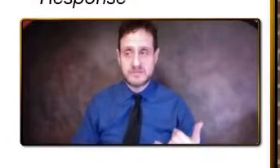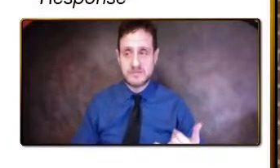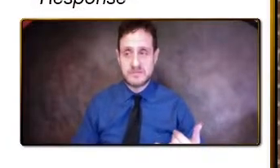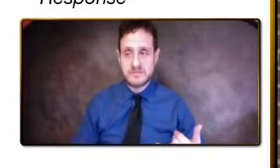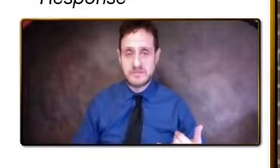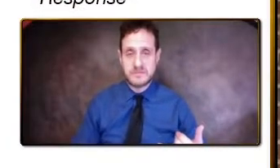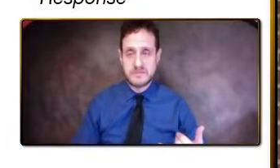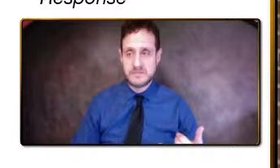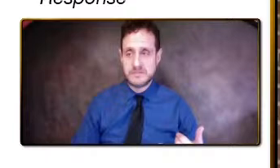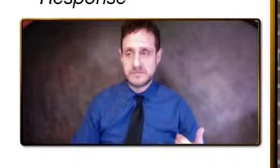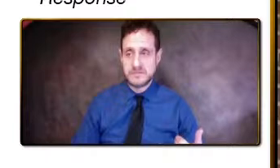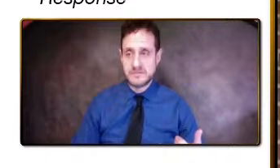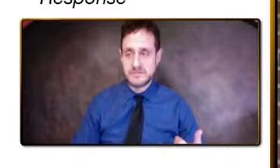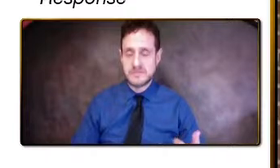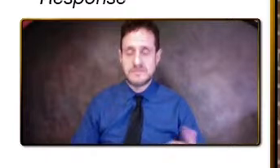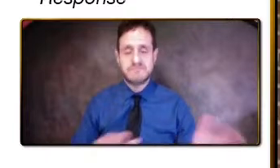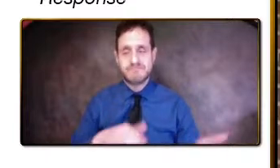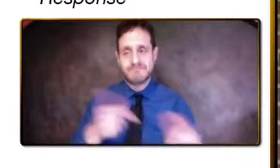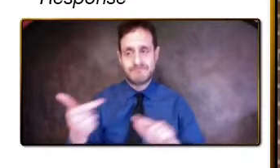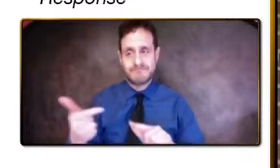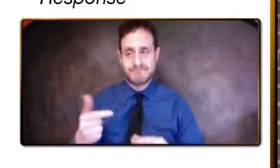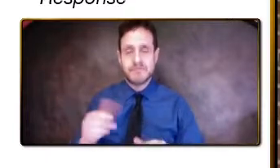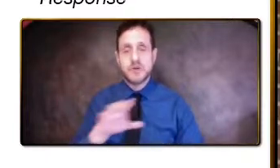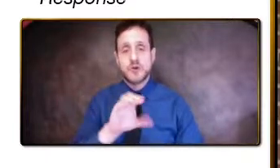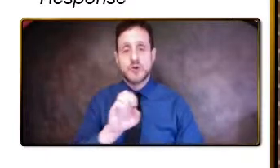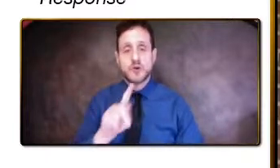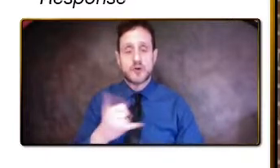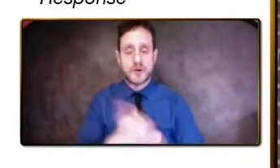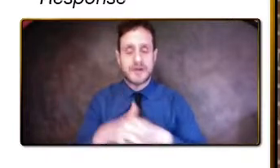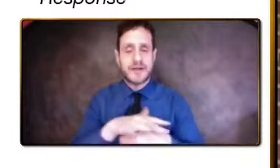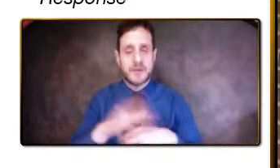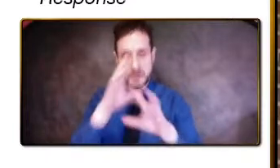County President Tony Preckwinkle.